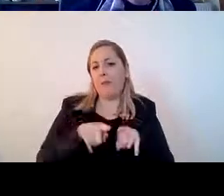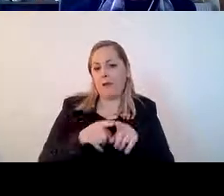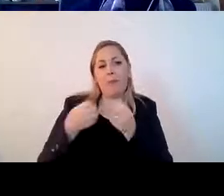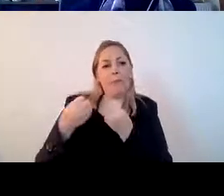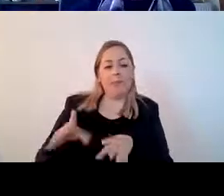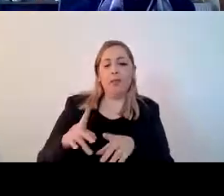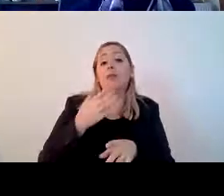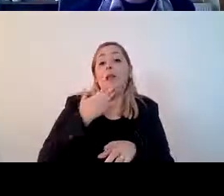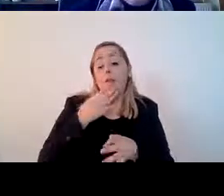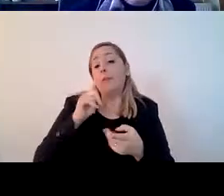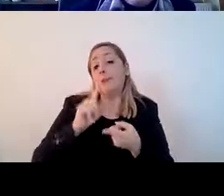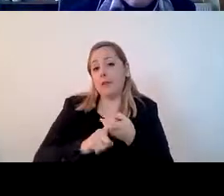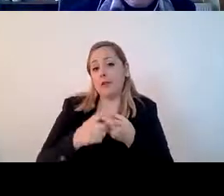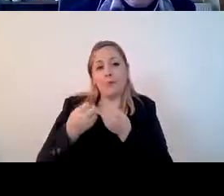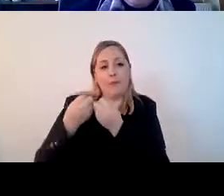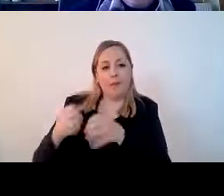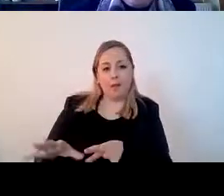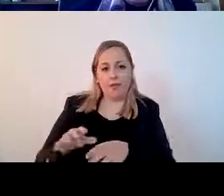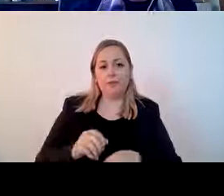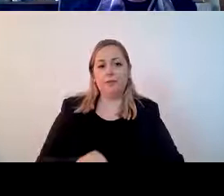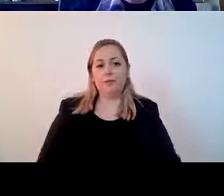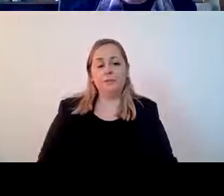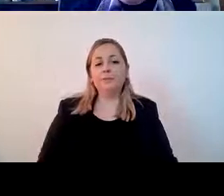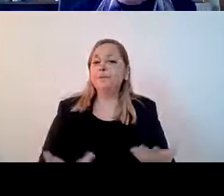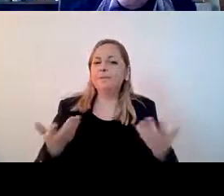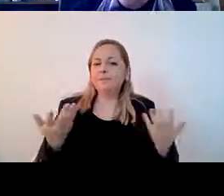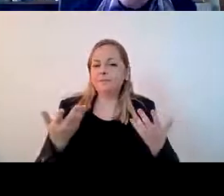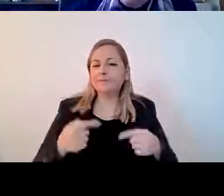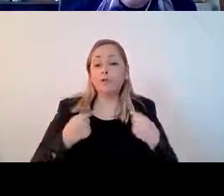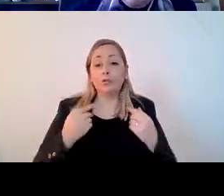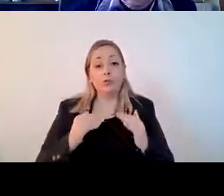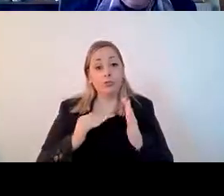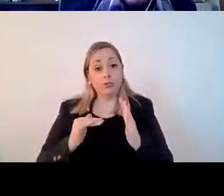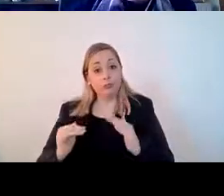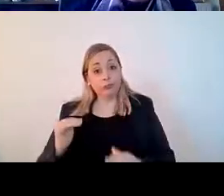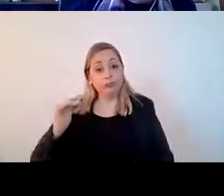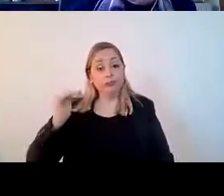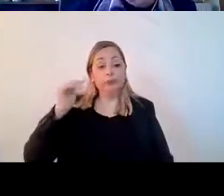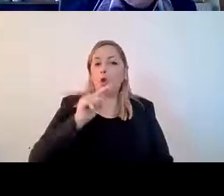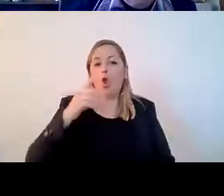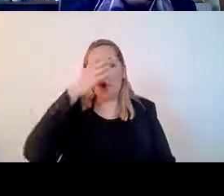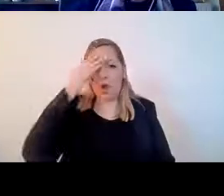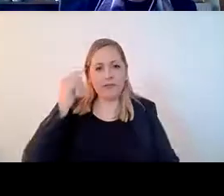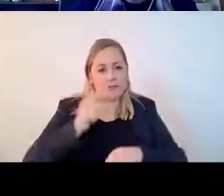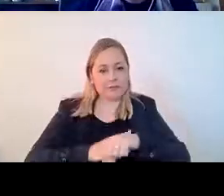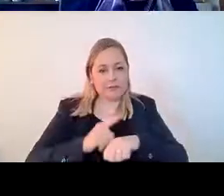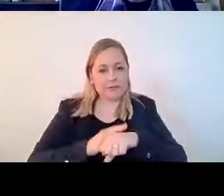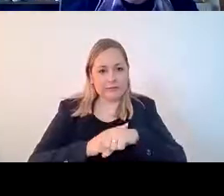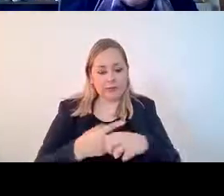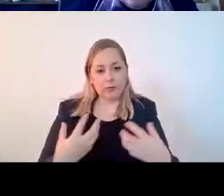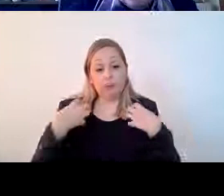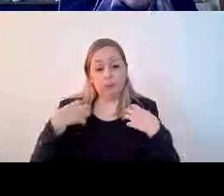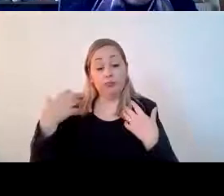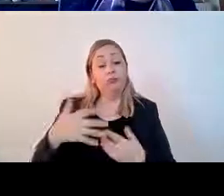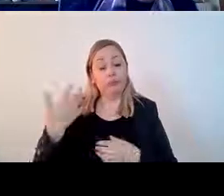e incluso pérdida de matrimonio. A medida que crecemos, no olvidemos que el factor tiempo asume más